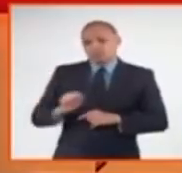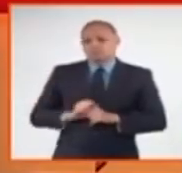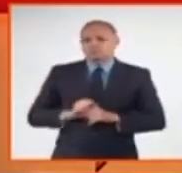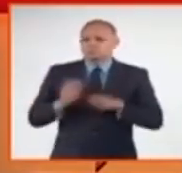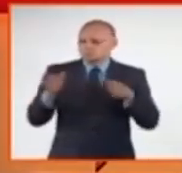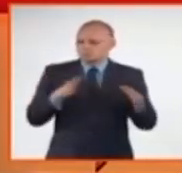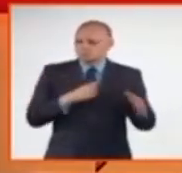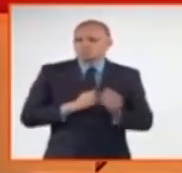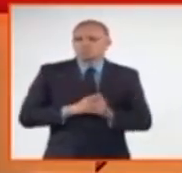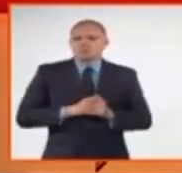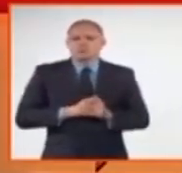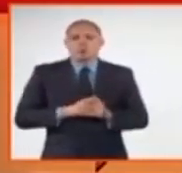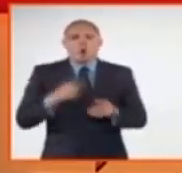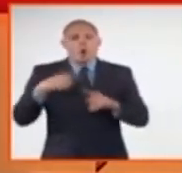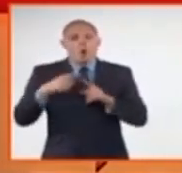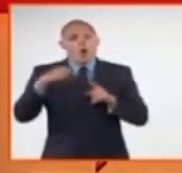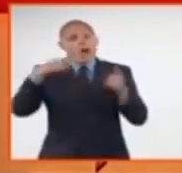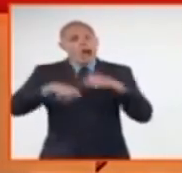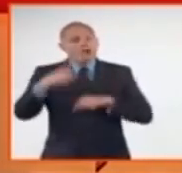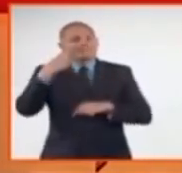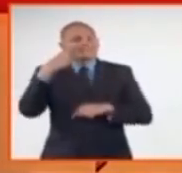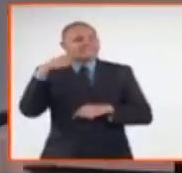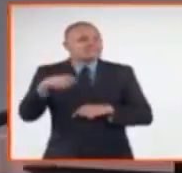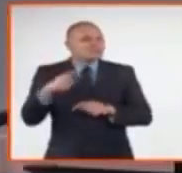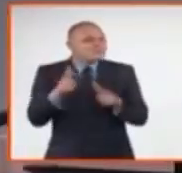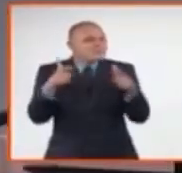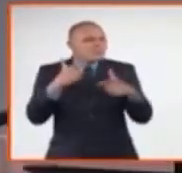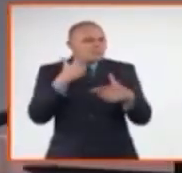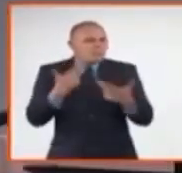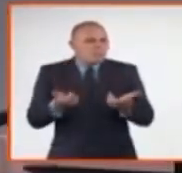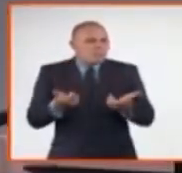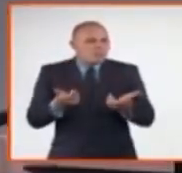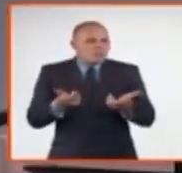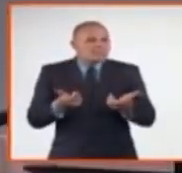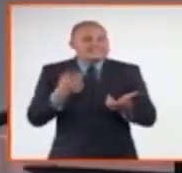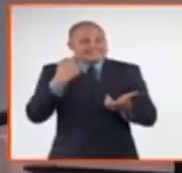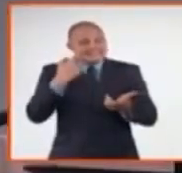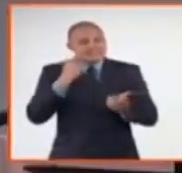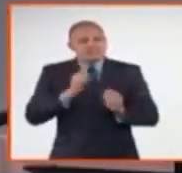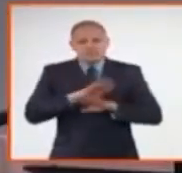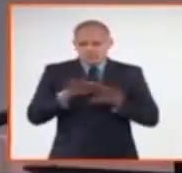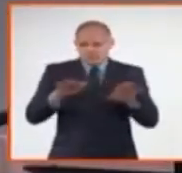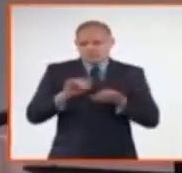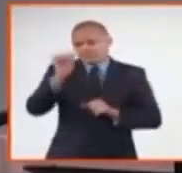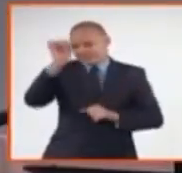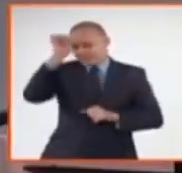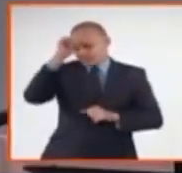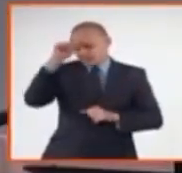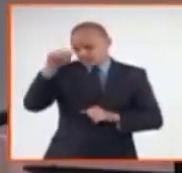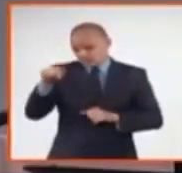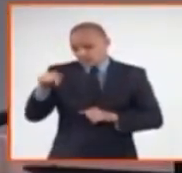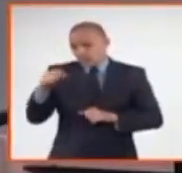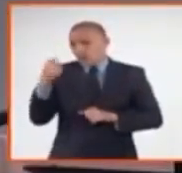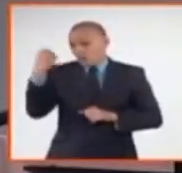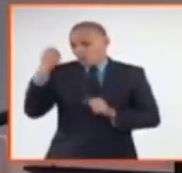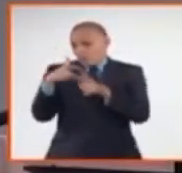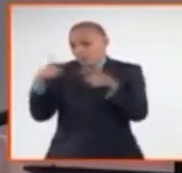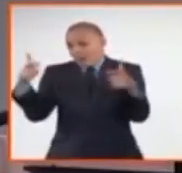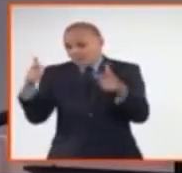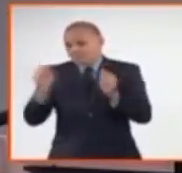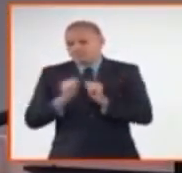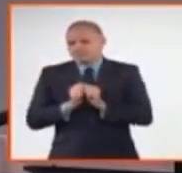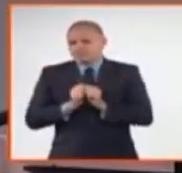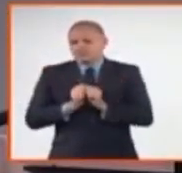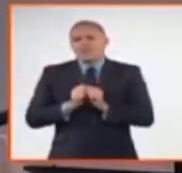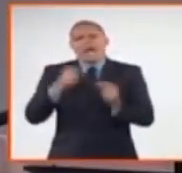complicada para todas las vacunas porque es realmente sí es cierto que es cierta ha desplazado a beta beta en términos de letalidad